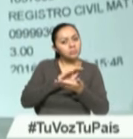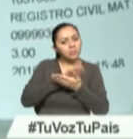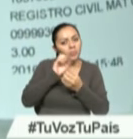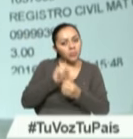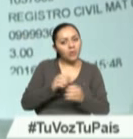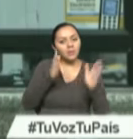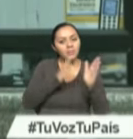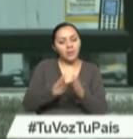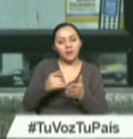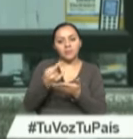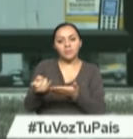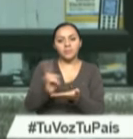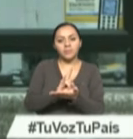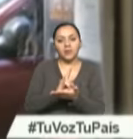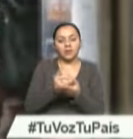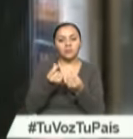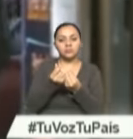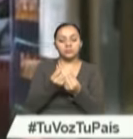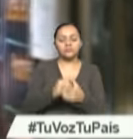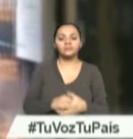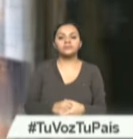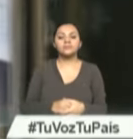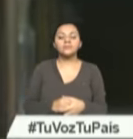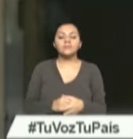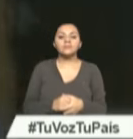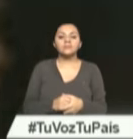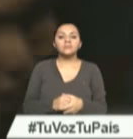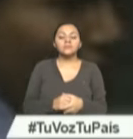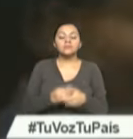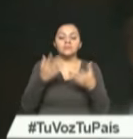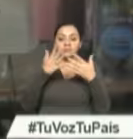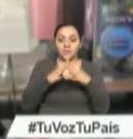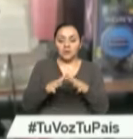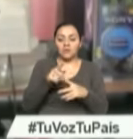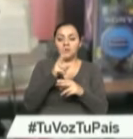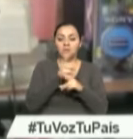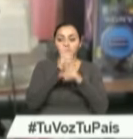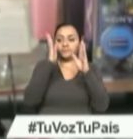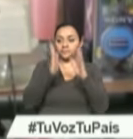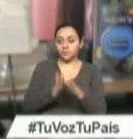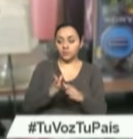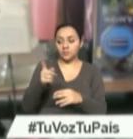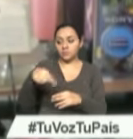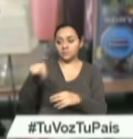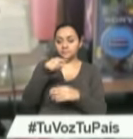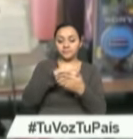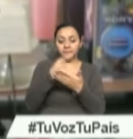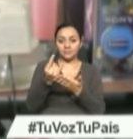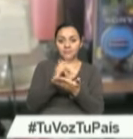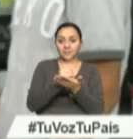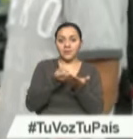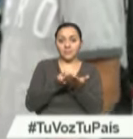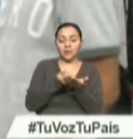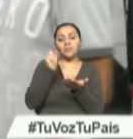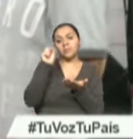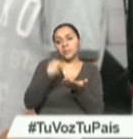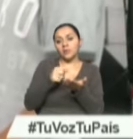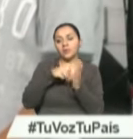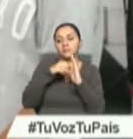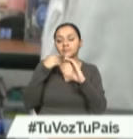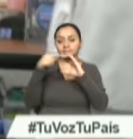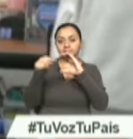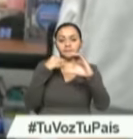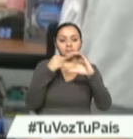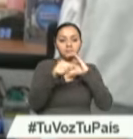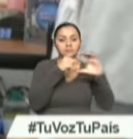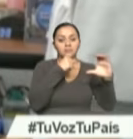del medio de pago denominado dinero electrónico. De esta manera, los usuarios del sistema de dinero electrónico podrán enviar y